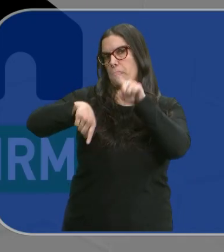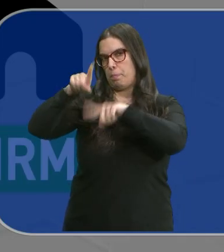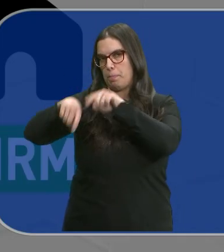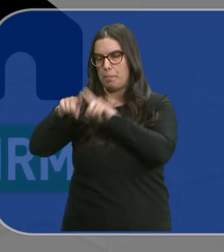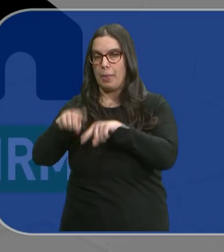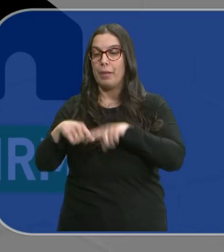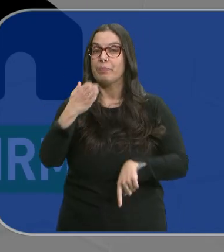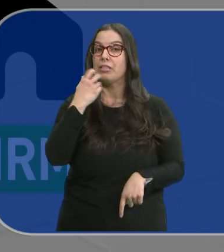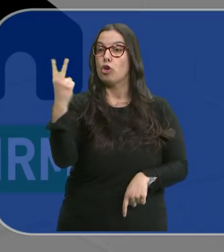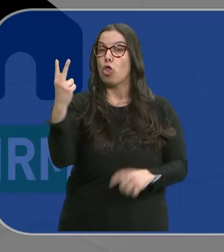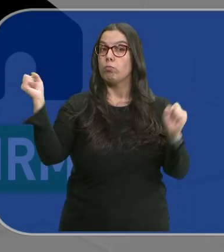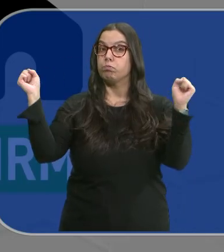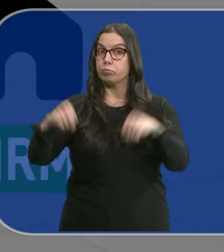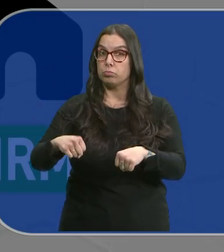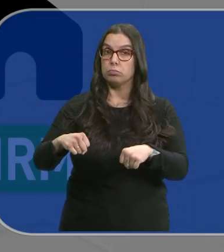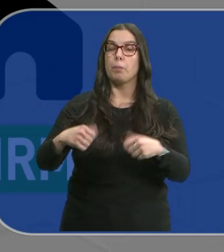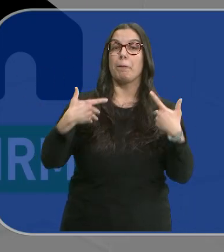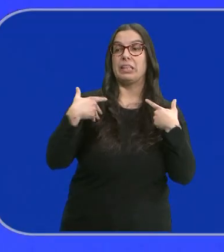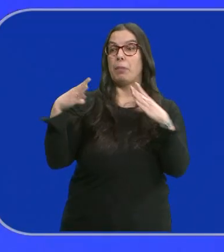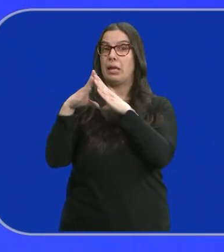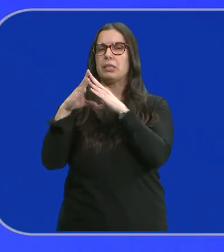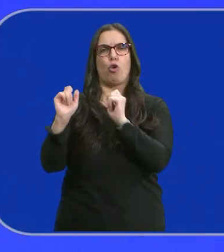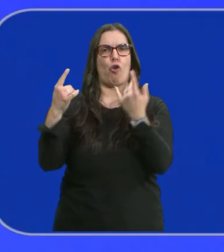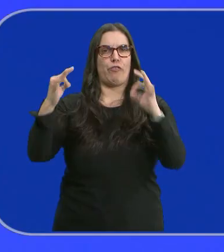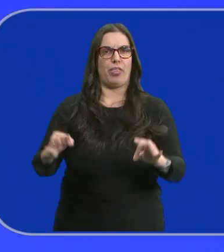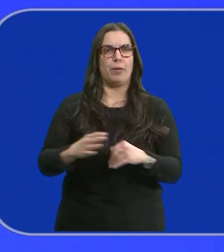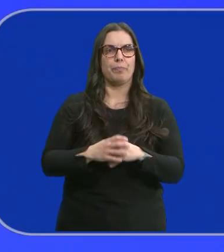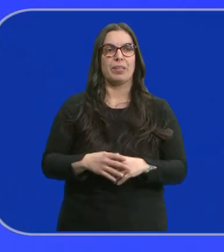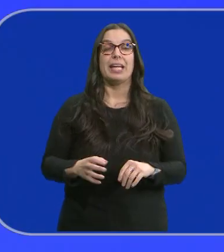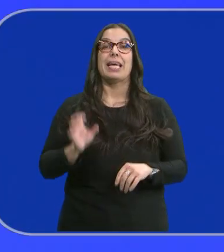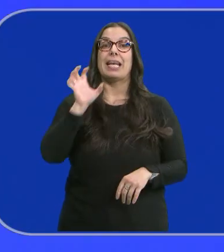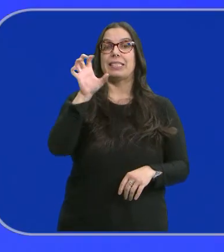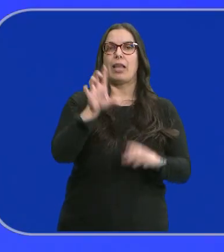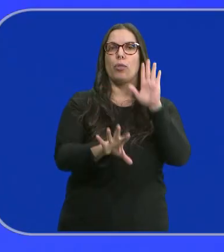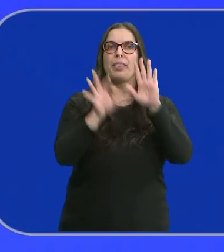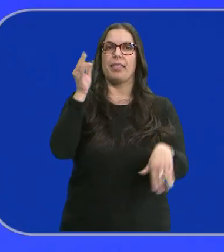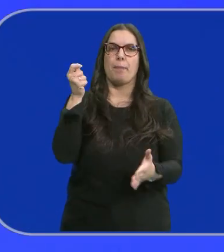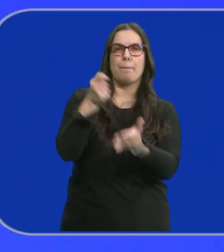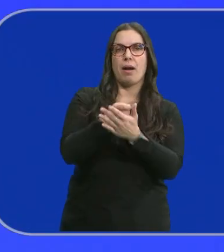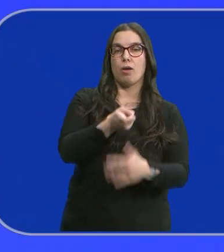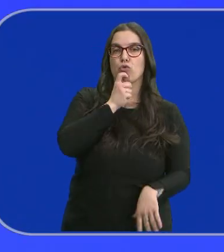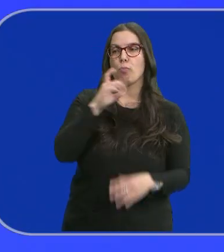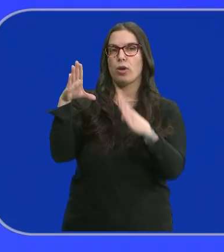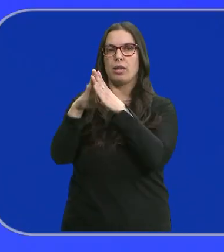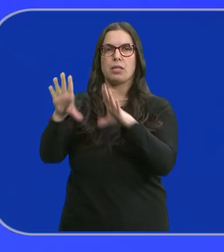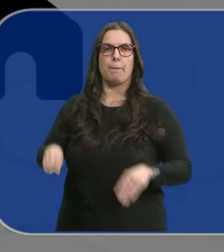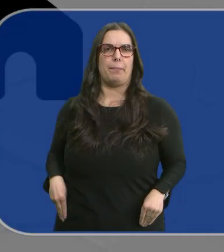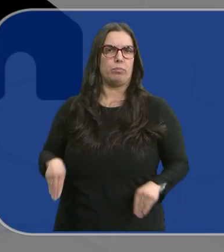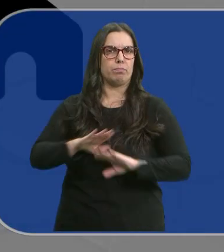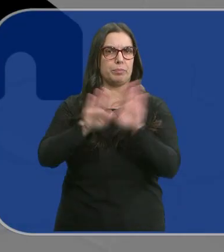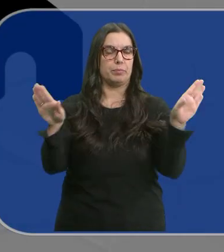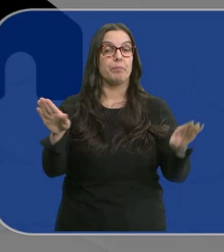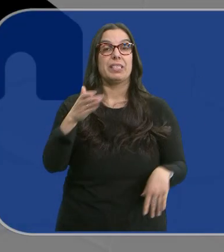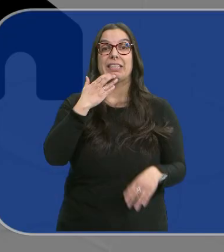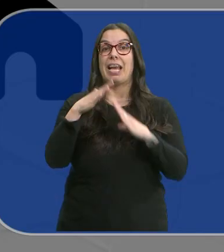Si víctima e Iglesia están de acuerdo, será firme. El Estado decide la indemnización y la reparación, la Iglesia Católica la paga.